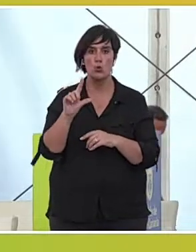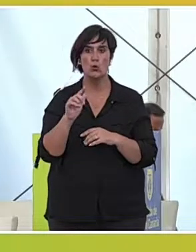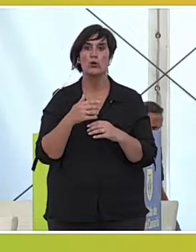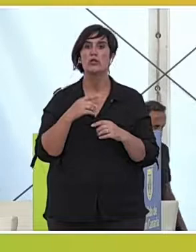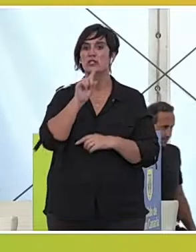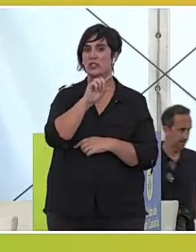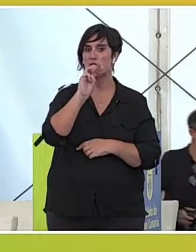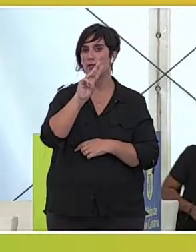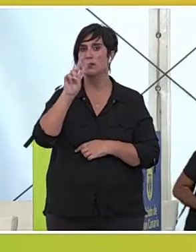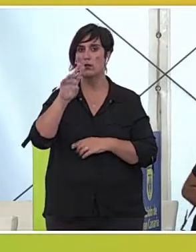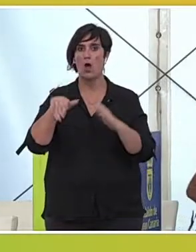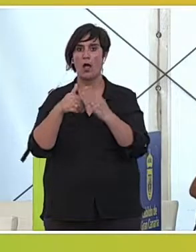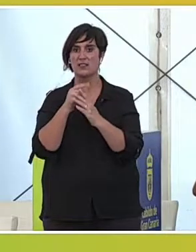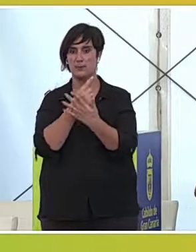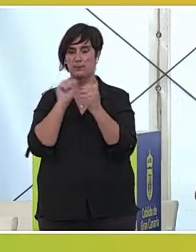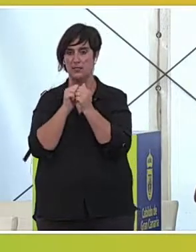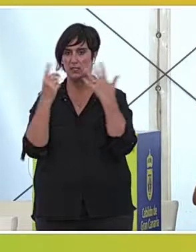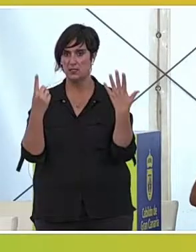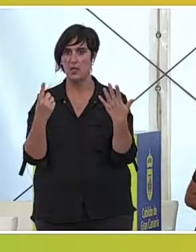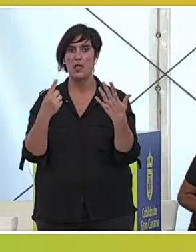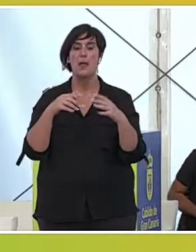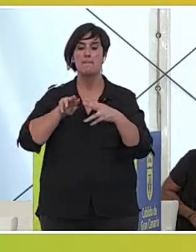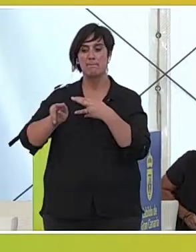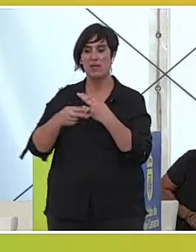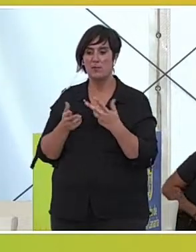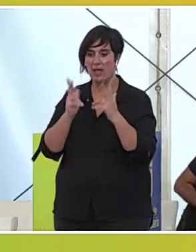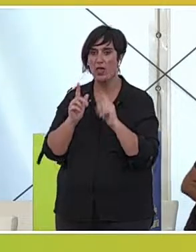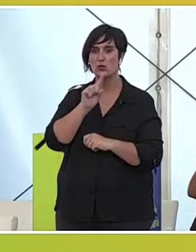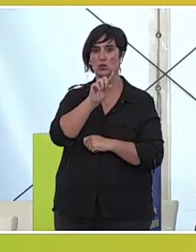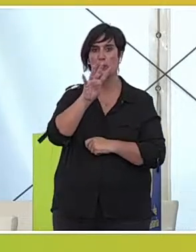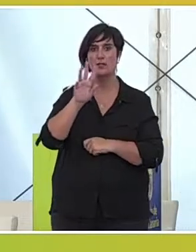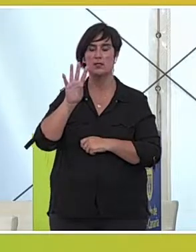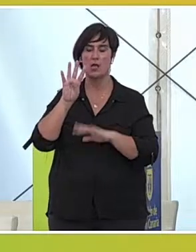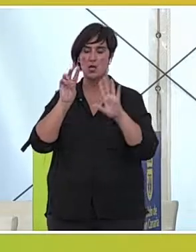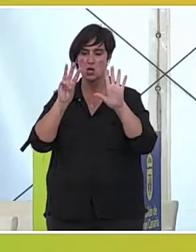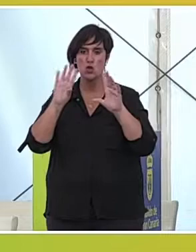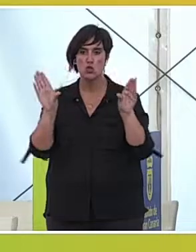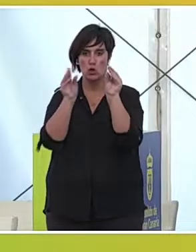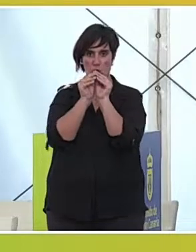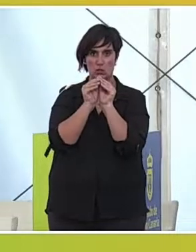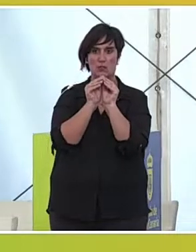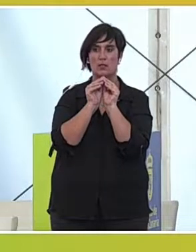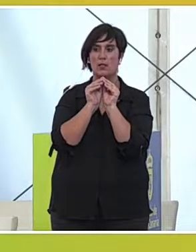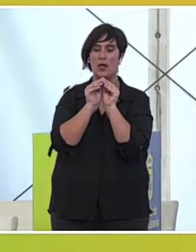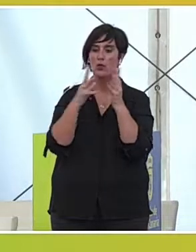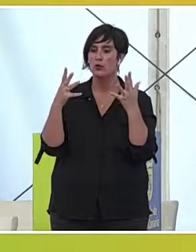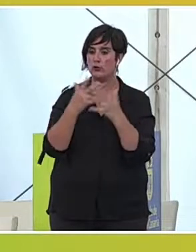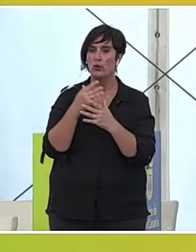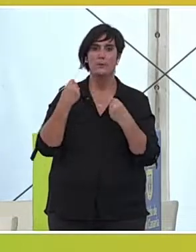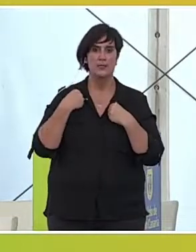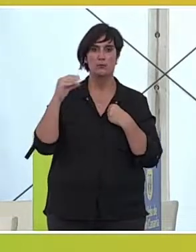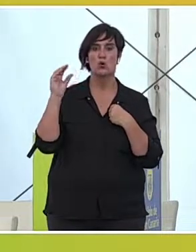132 a 26, el permeado, 148 el concentrado, todos irían en la misma, el sodio.